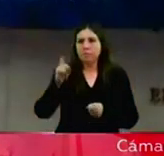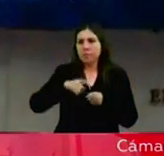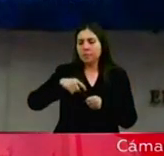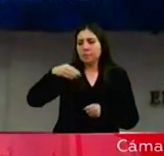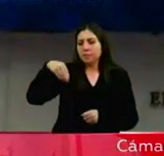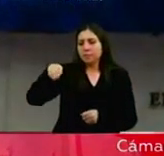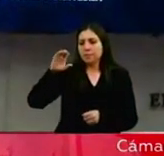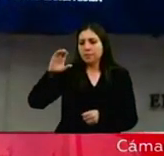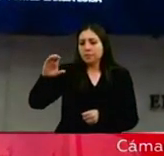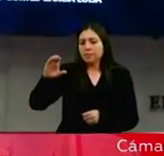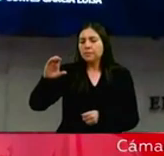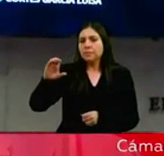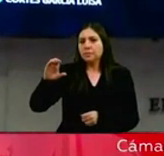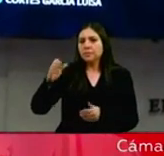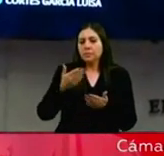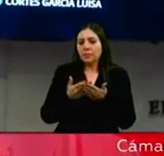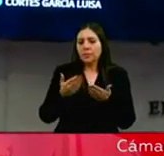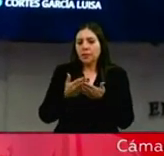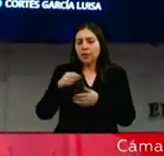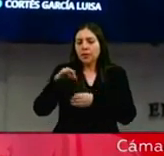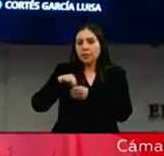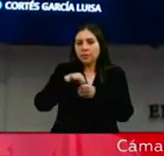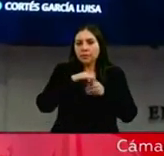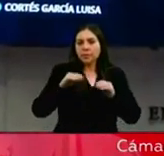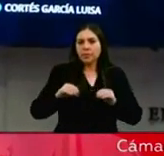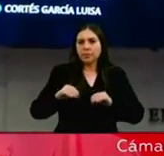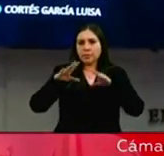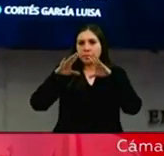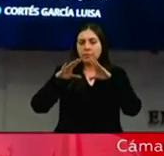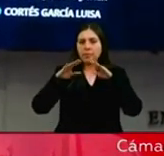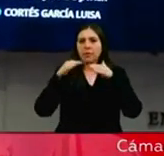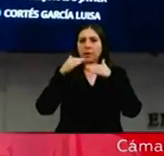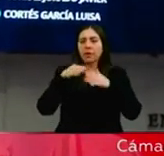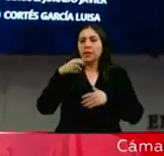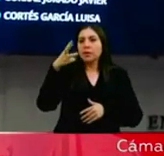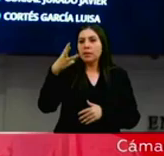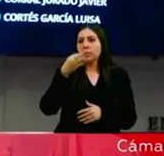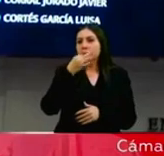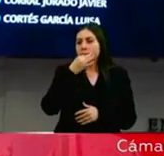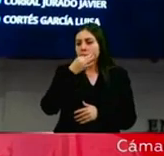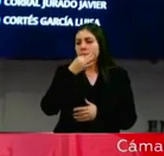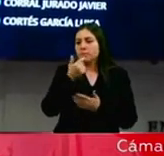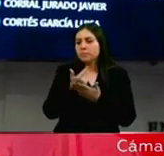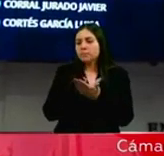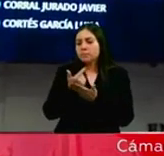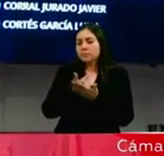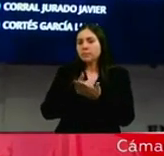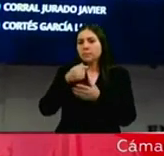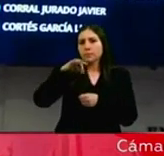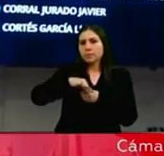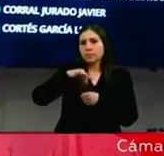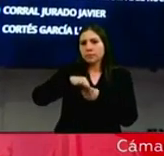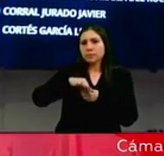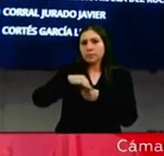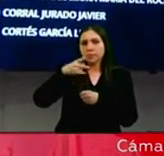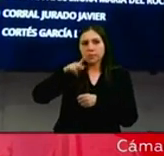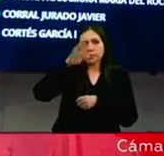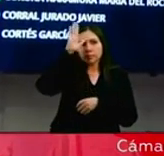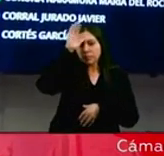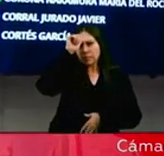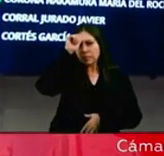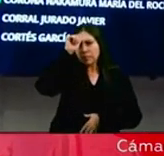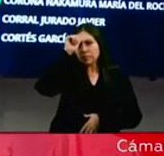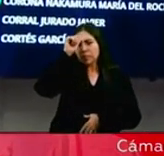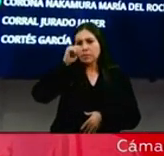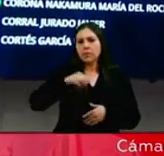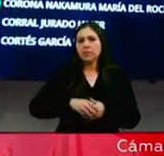serán válidas está decidiéndose ese tema Paco si habrá una nueva o si se reelige a